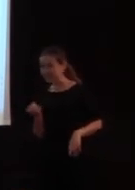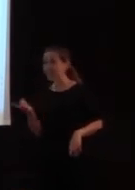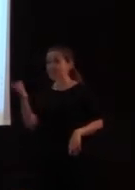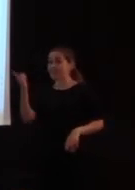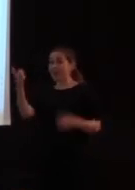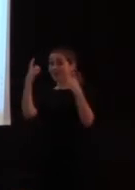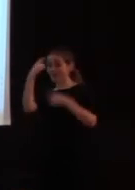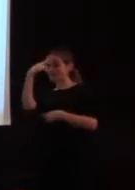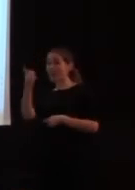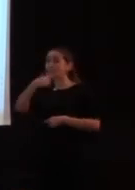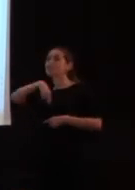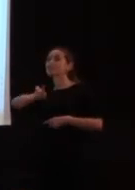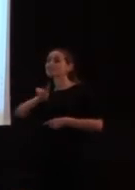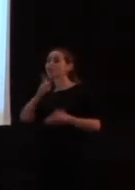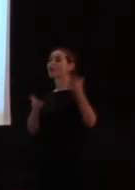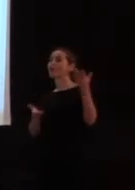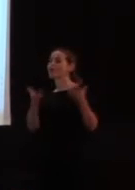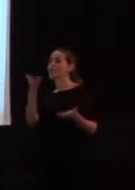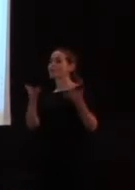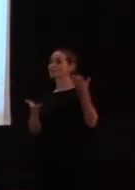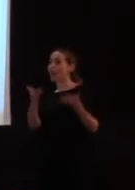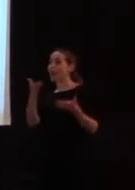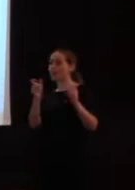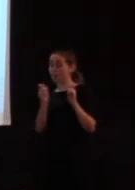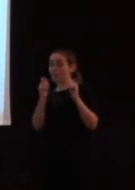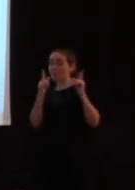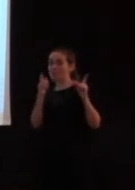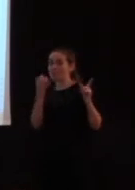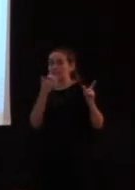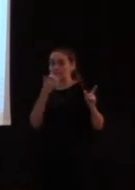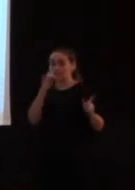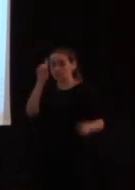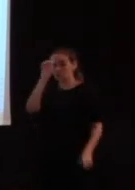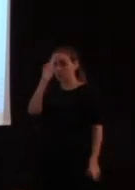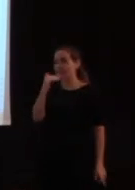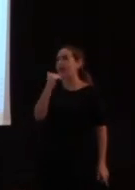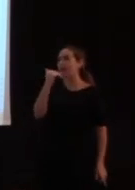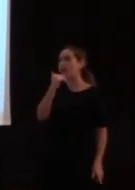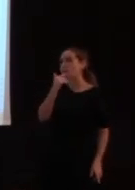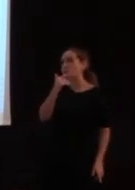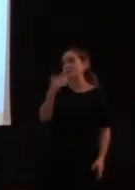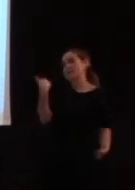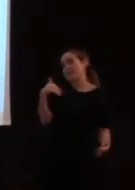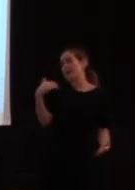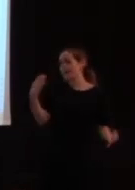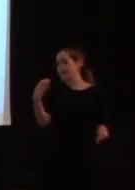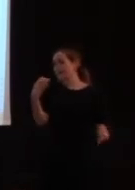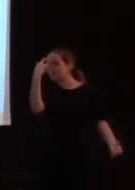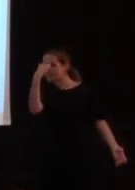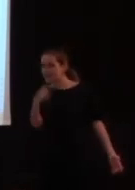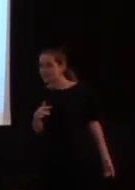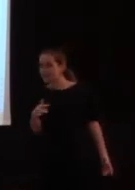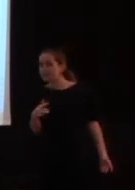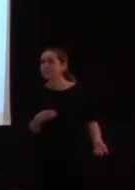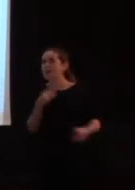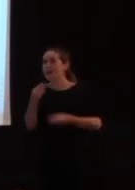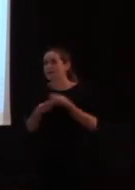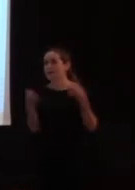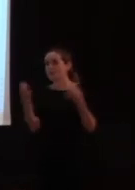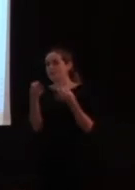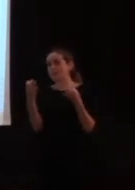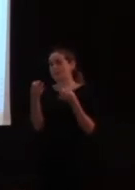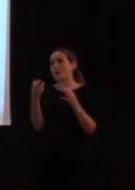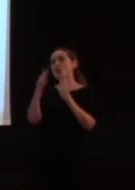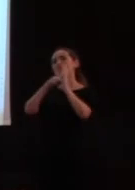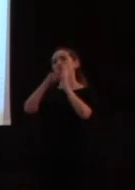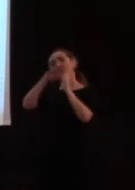y como saben que si notamos que no saben algo que deberían saber, pues normalmente lo que hacemos es colocarles una nota